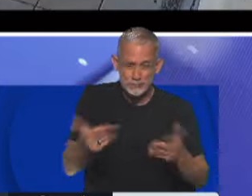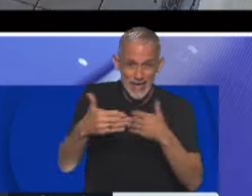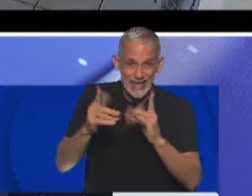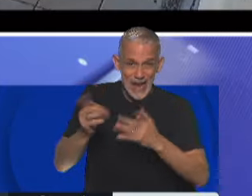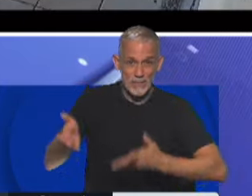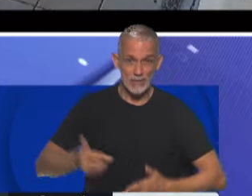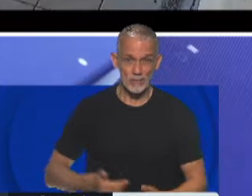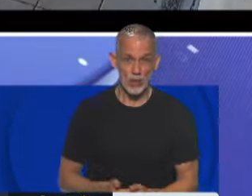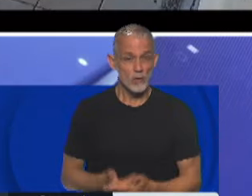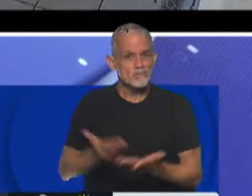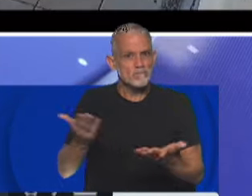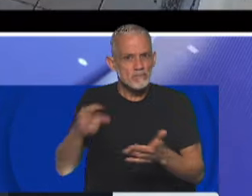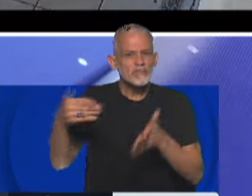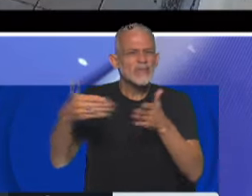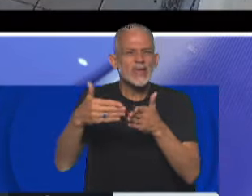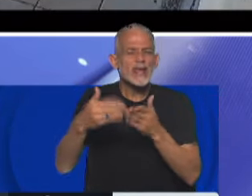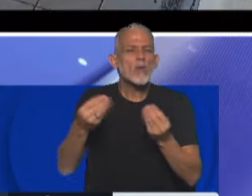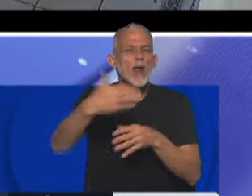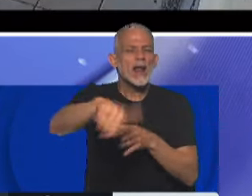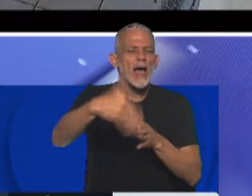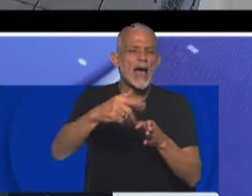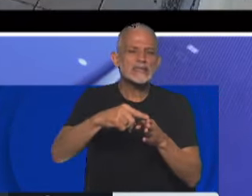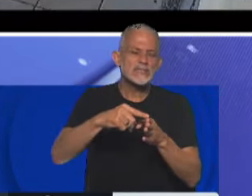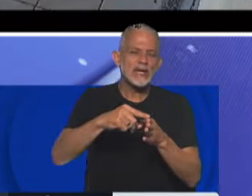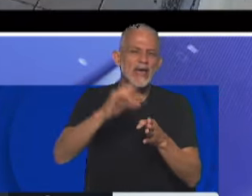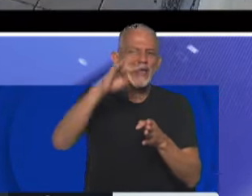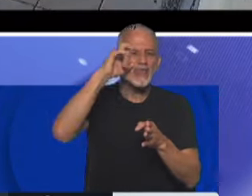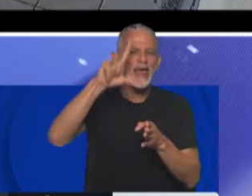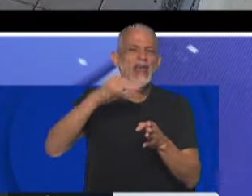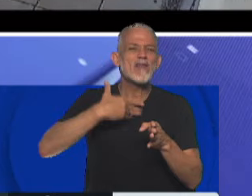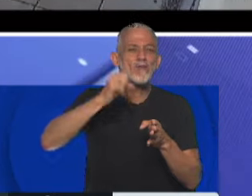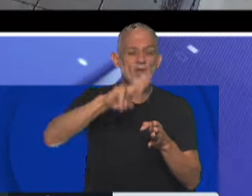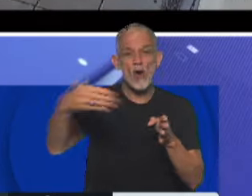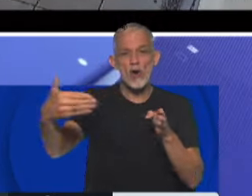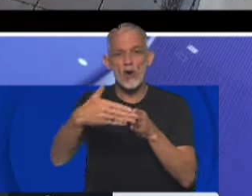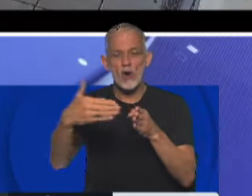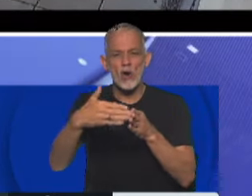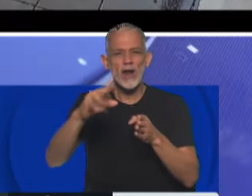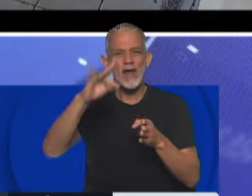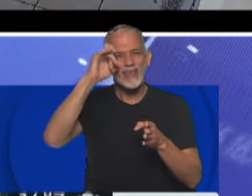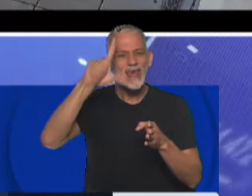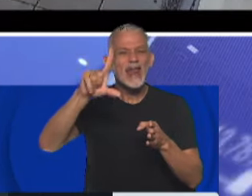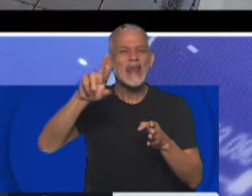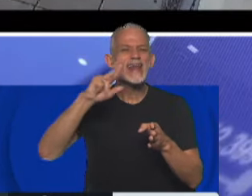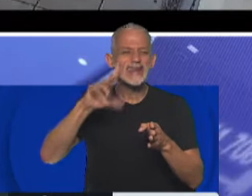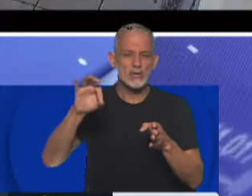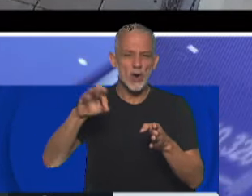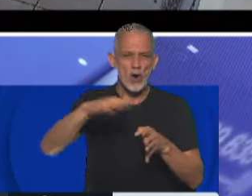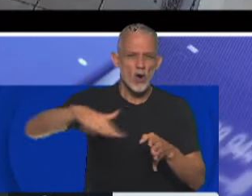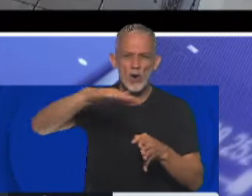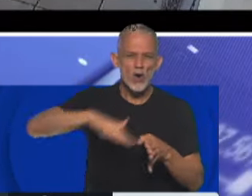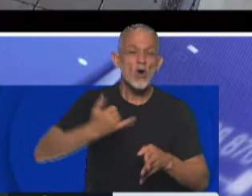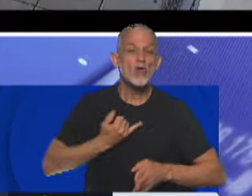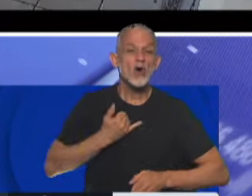en este lugar estamos hablando de la calle dfor y también del río Isabel del río aquí en la localidad y partido